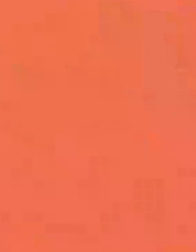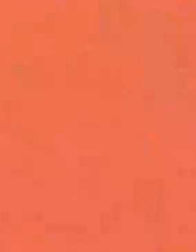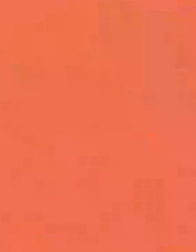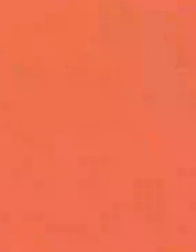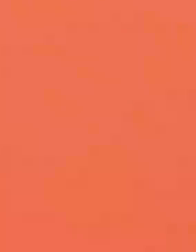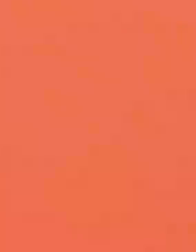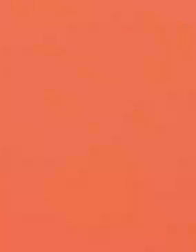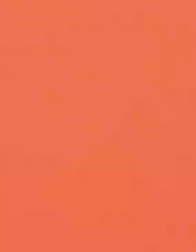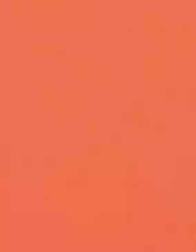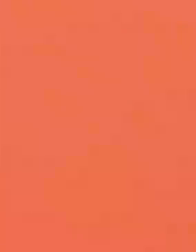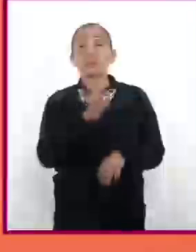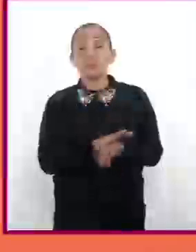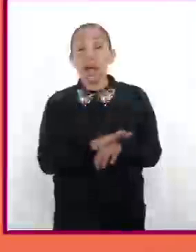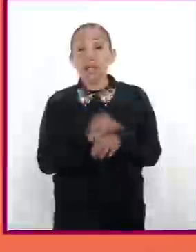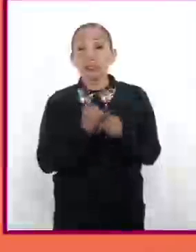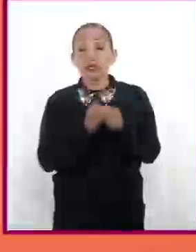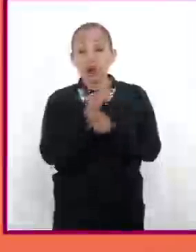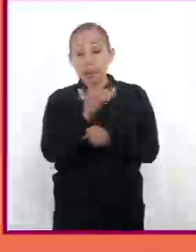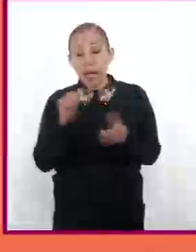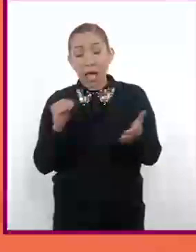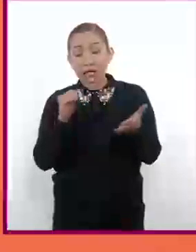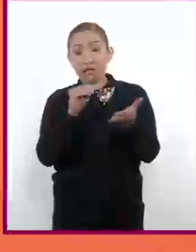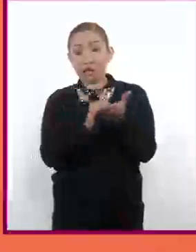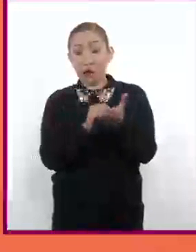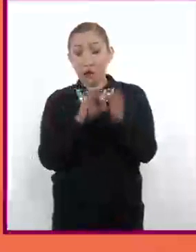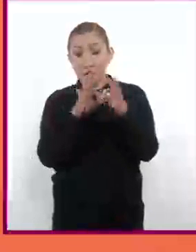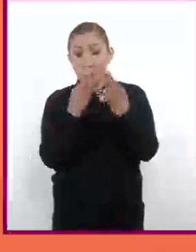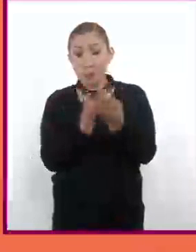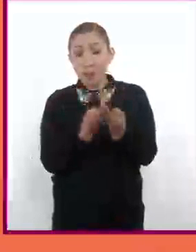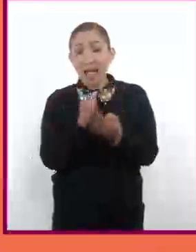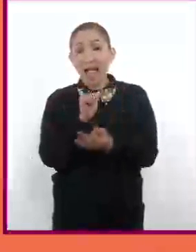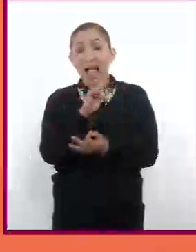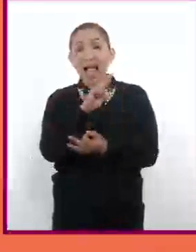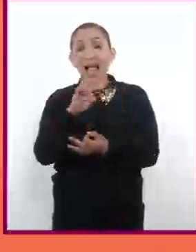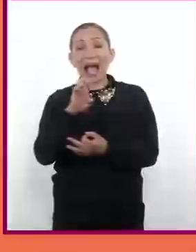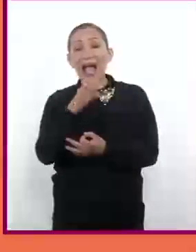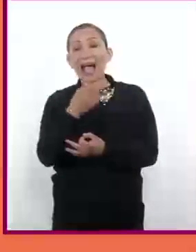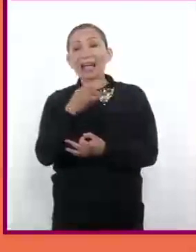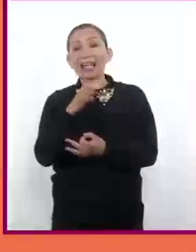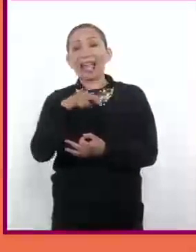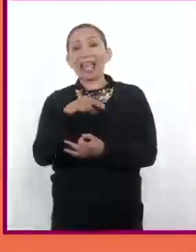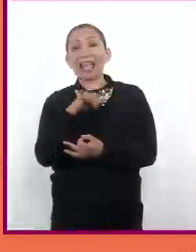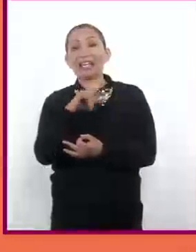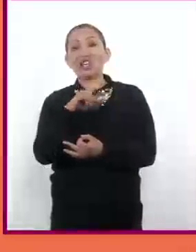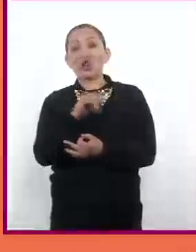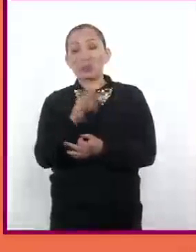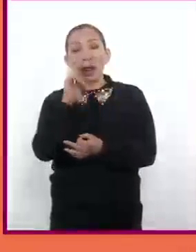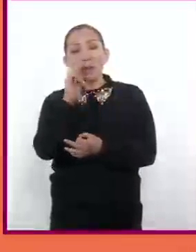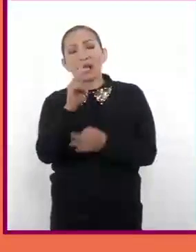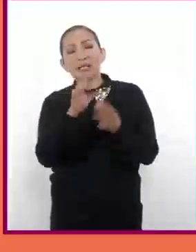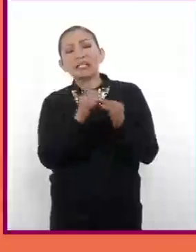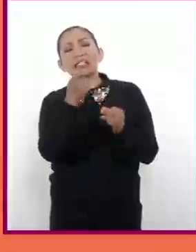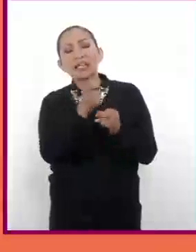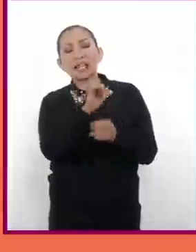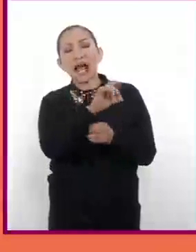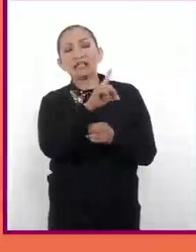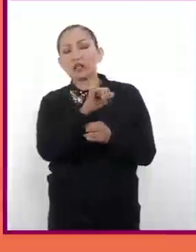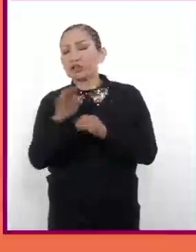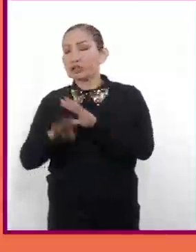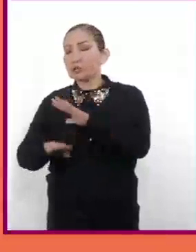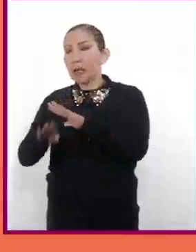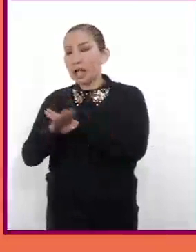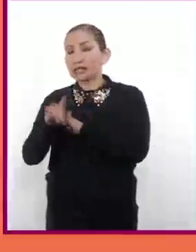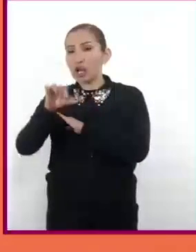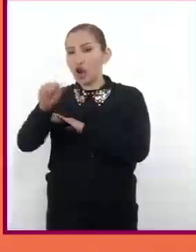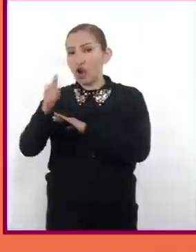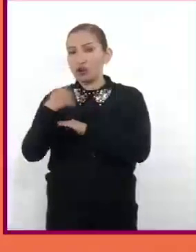Pueden complementar la información del modelo de Arrhenius para explicar las propiedades de los ácidos y las bases